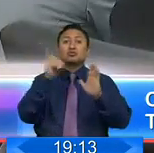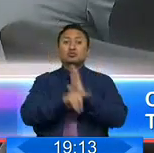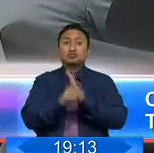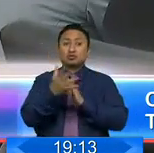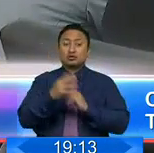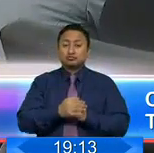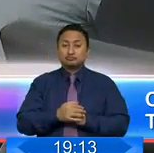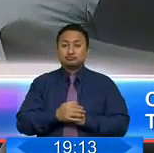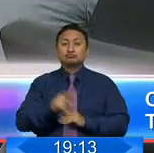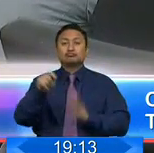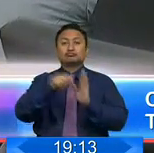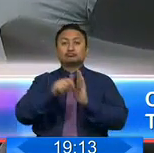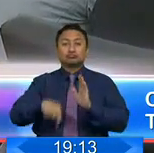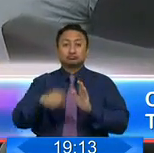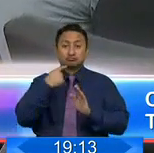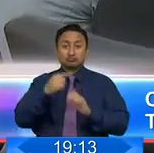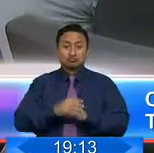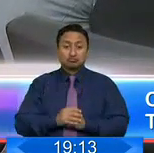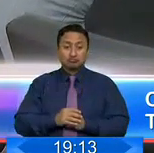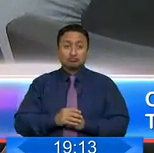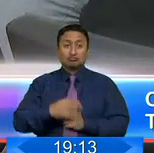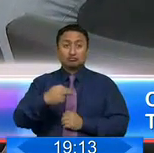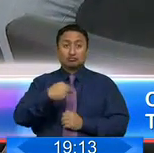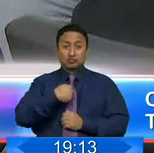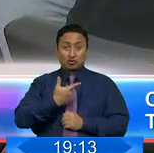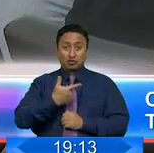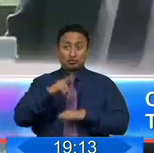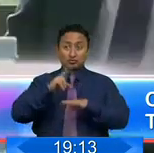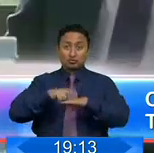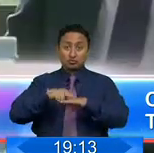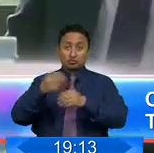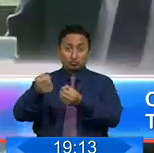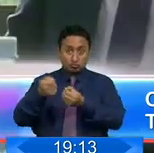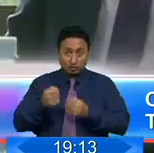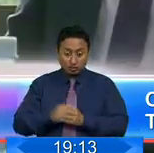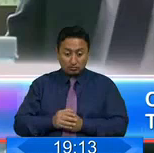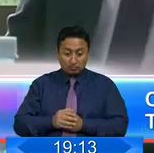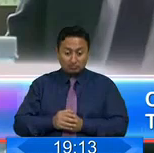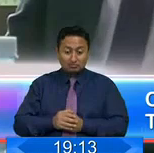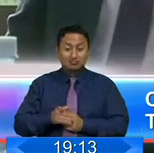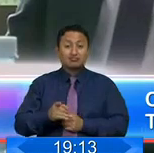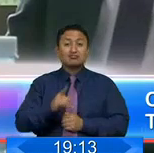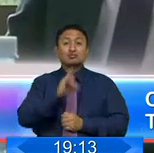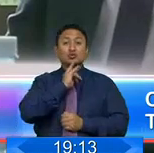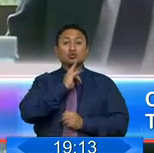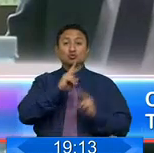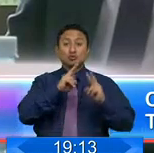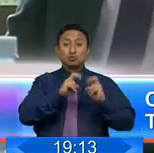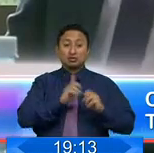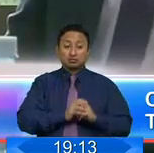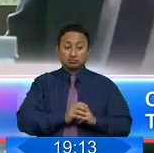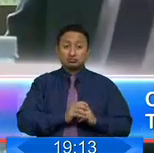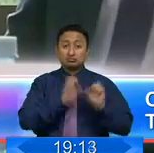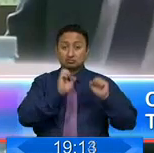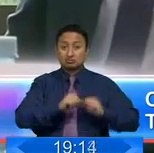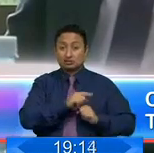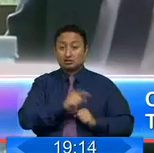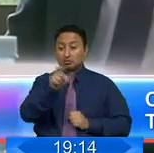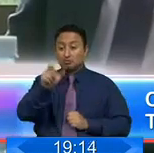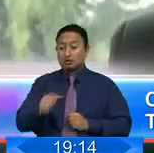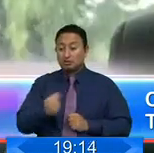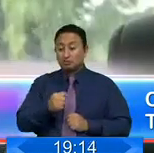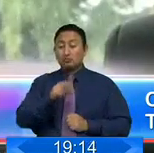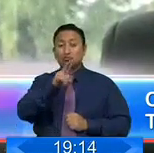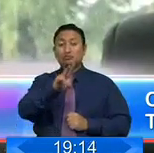abogados también negaron haber recibido alguna notificación de que investigadores de estadounidenses pretendan entrevistarlo el 27